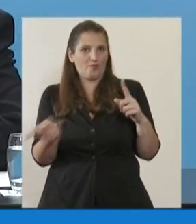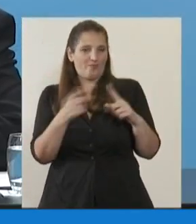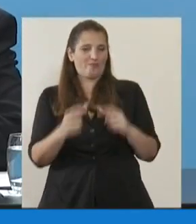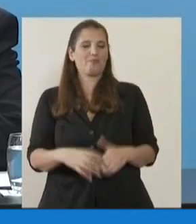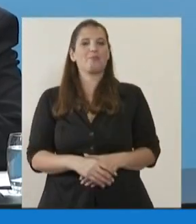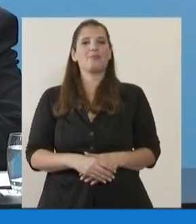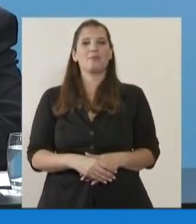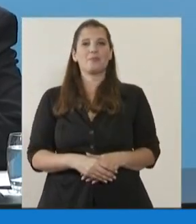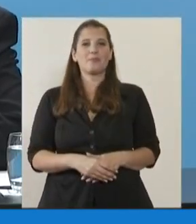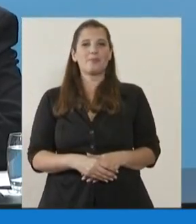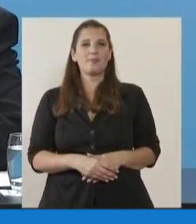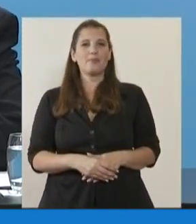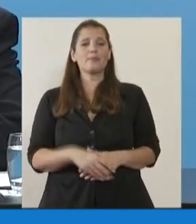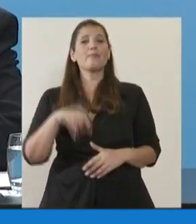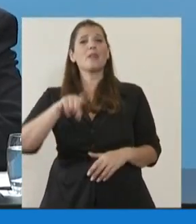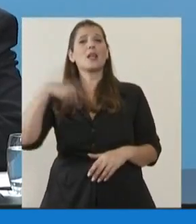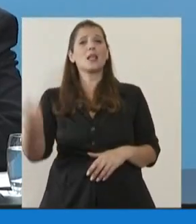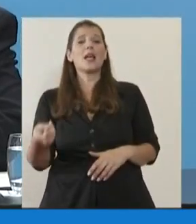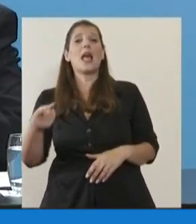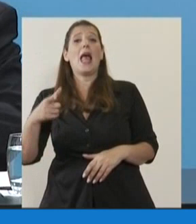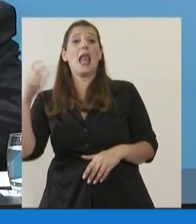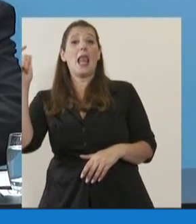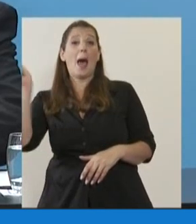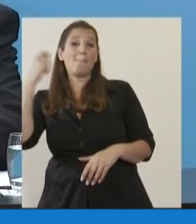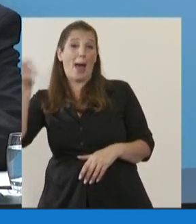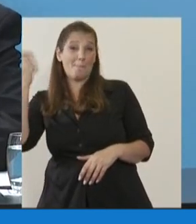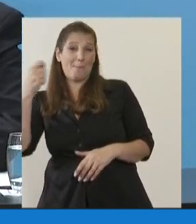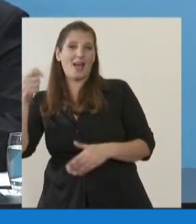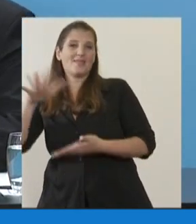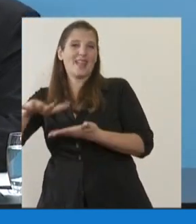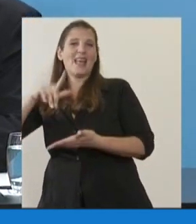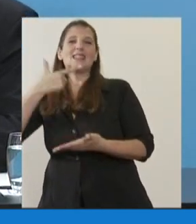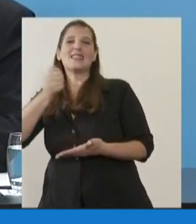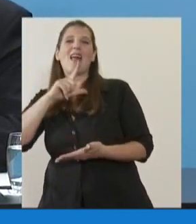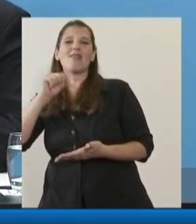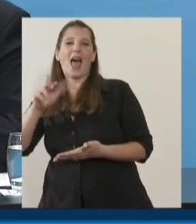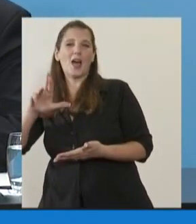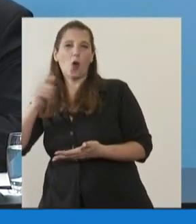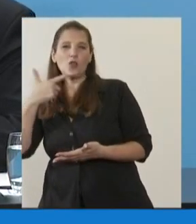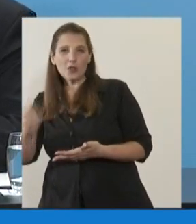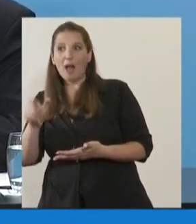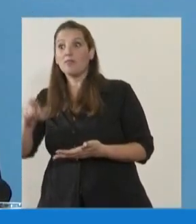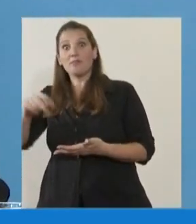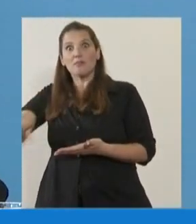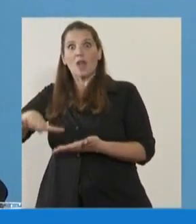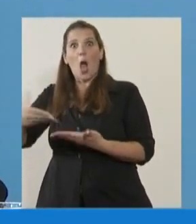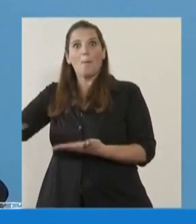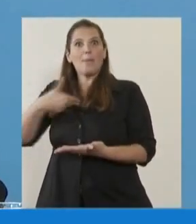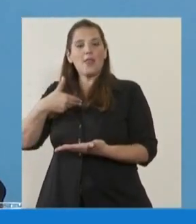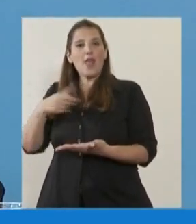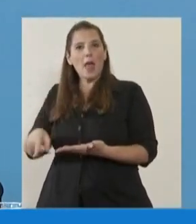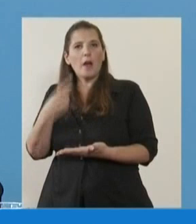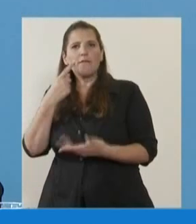turístico. En Santa Rosa, en La Pampa, nos habían pedido que pudiéramos